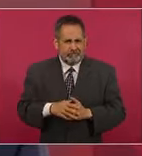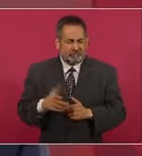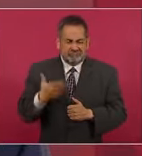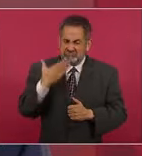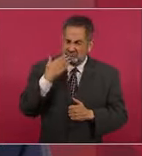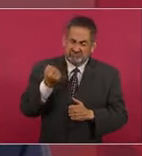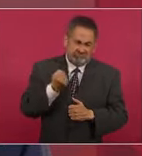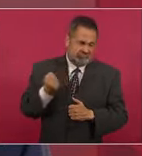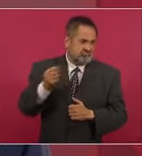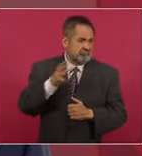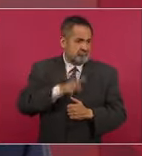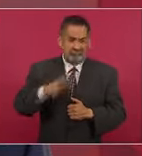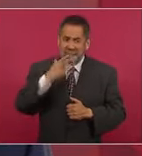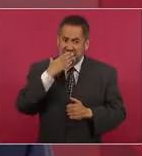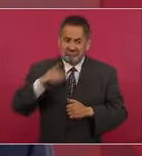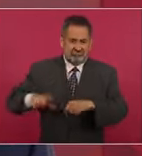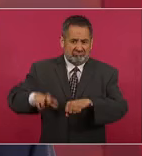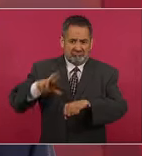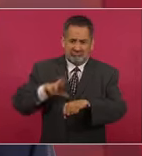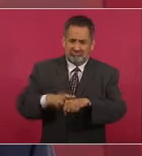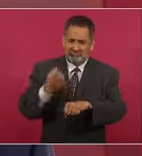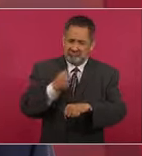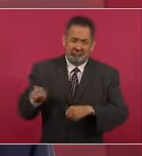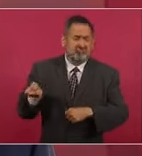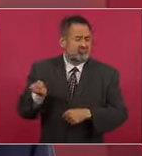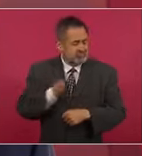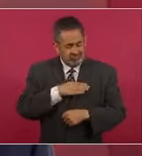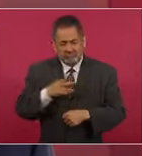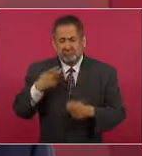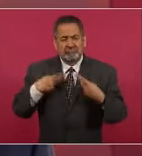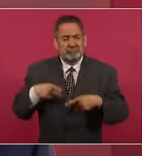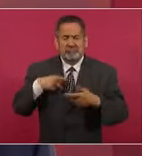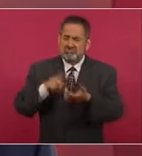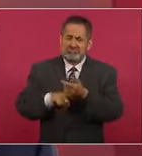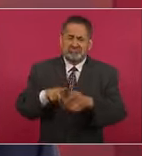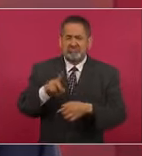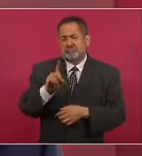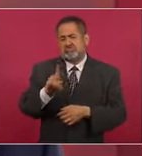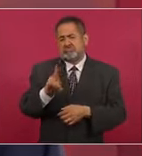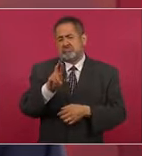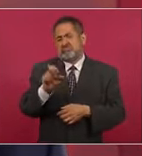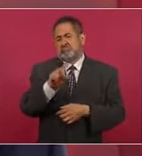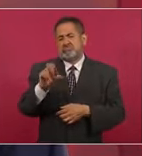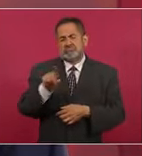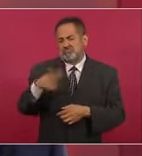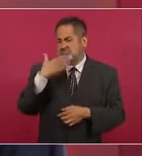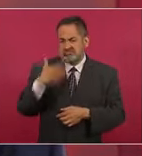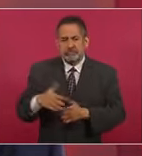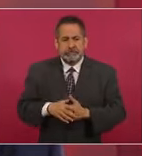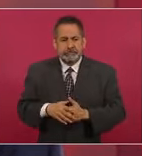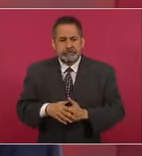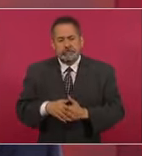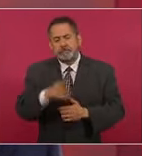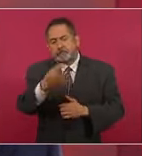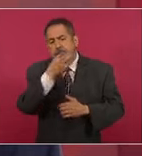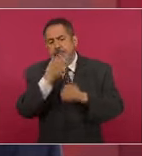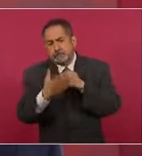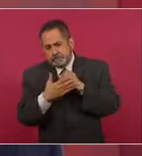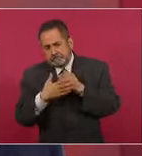extraordinario gobernador, un muy buen gobernador, Alfonso Durazo. Y vamos a tomar en cuenta